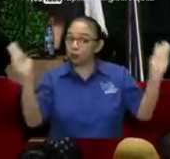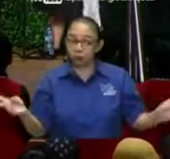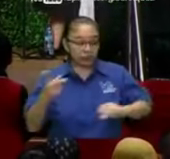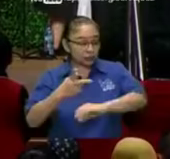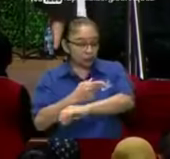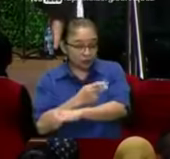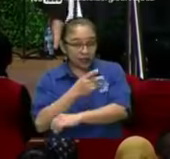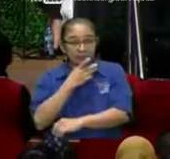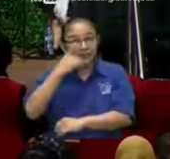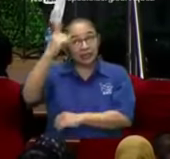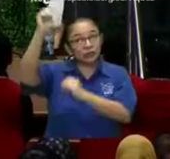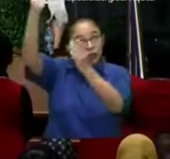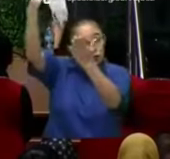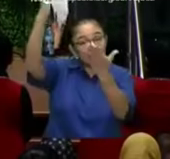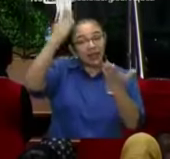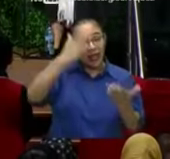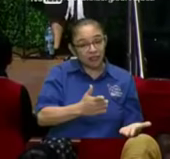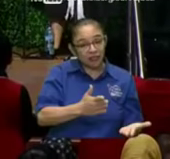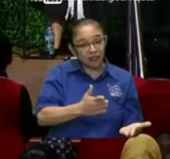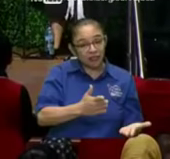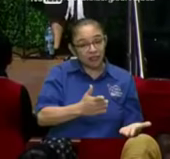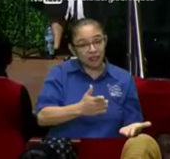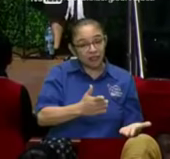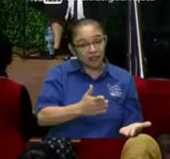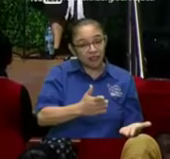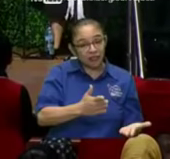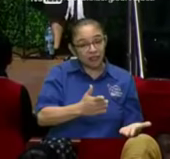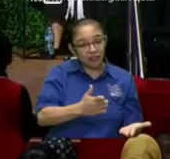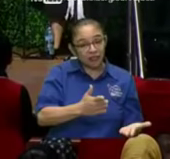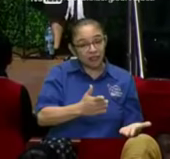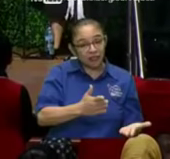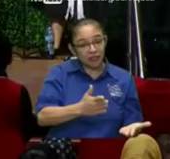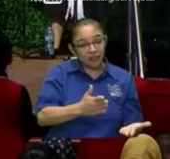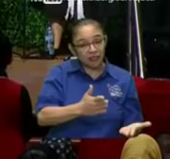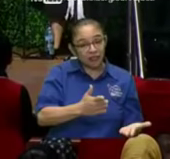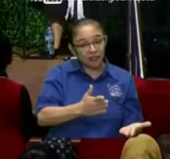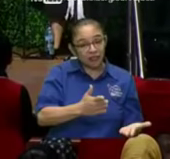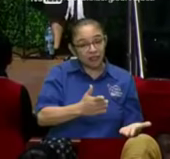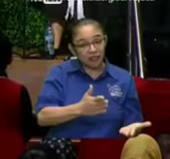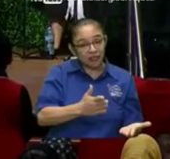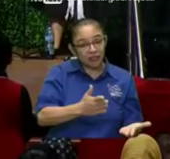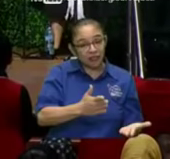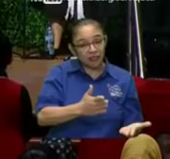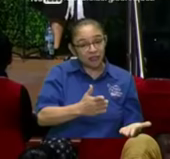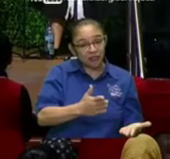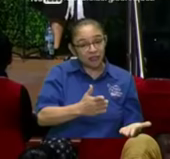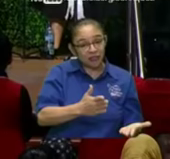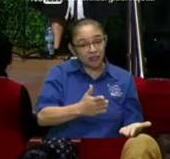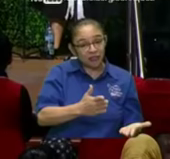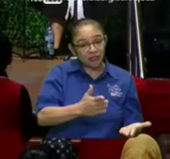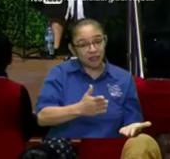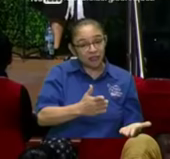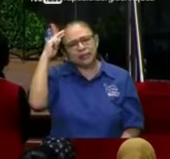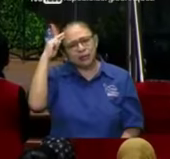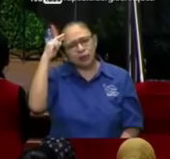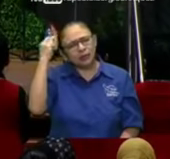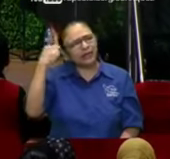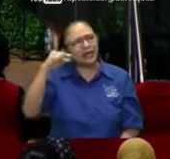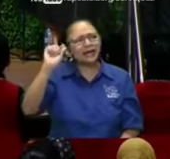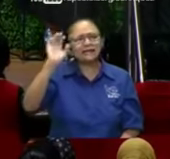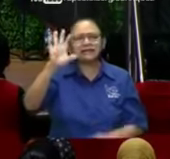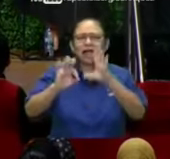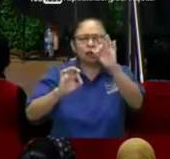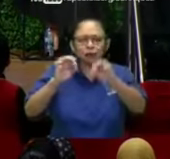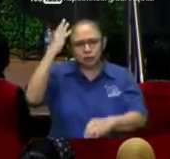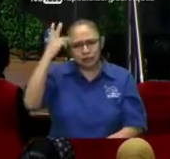dado. Quisiera también pedirle, vamos a orar por la gente que está enferma, vamos a interceder. Recuerda que hace unos días nos habilitaron